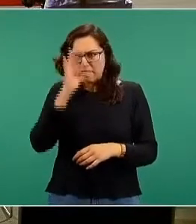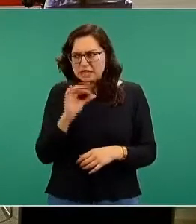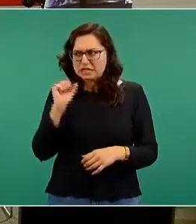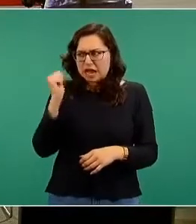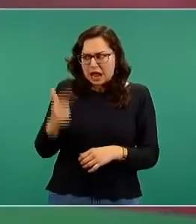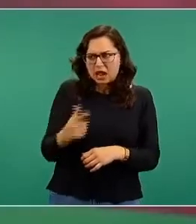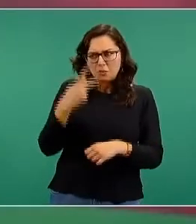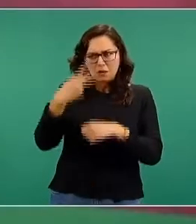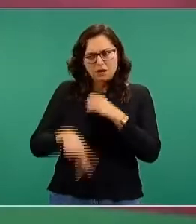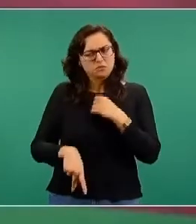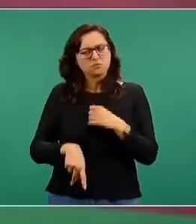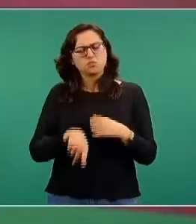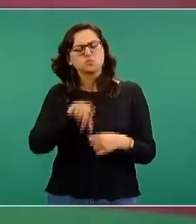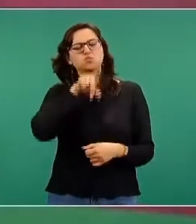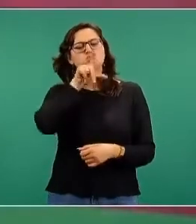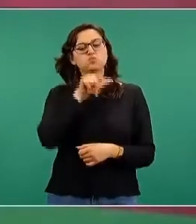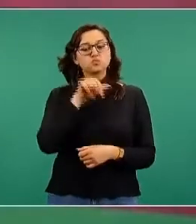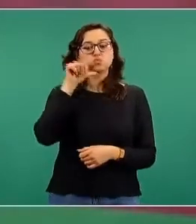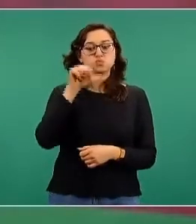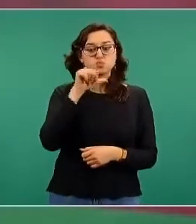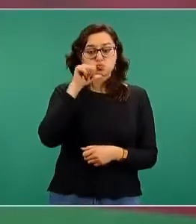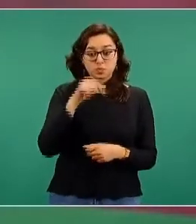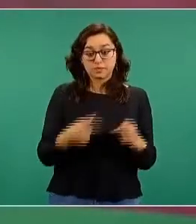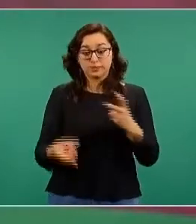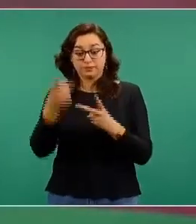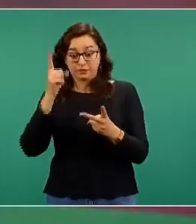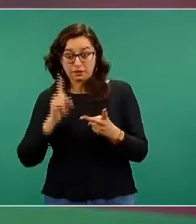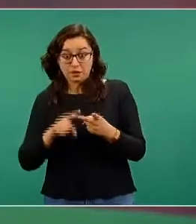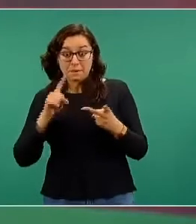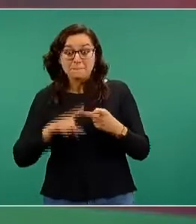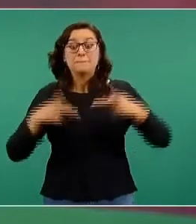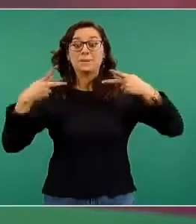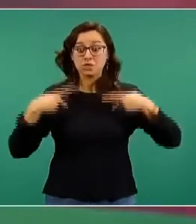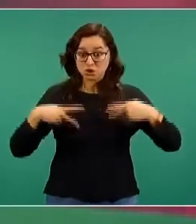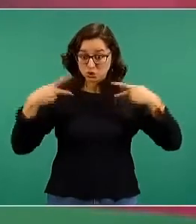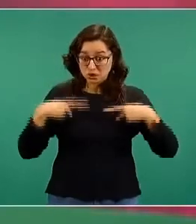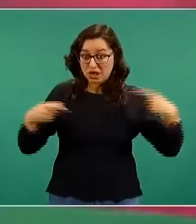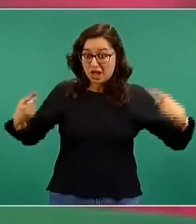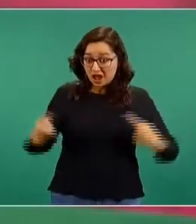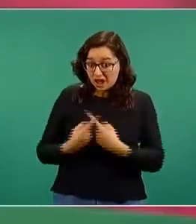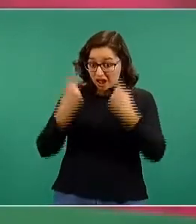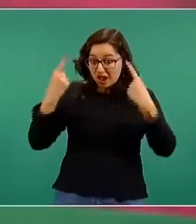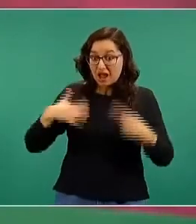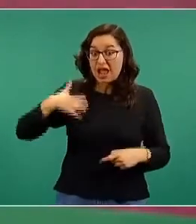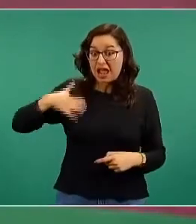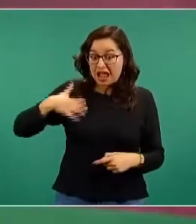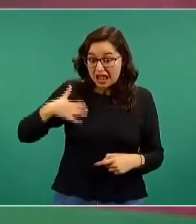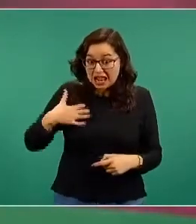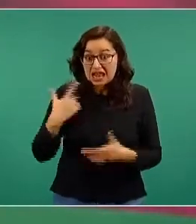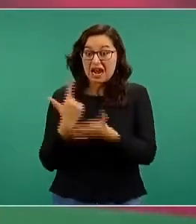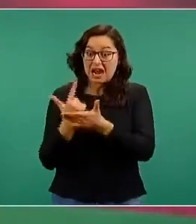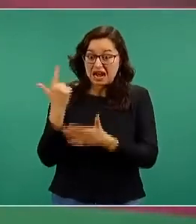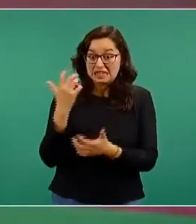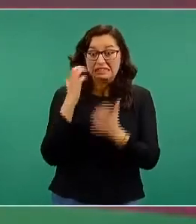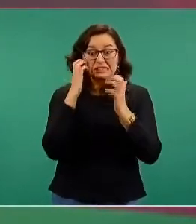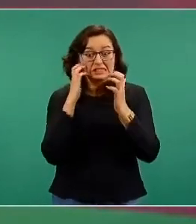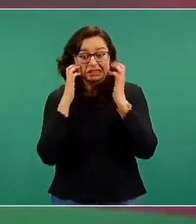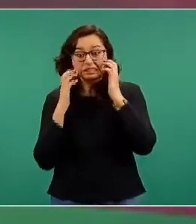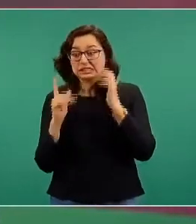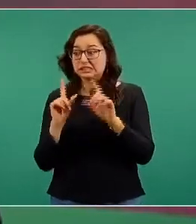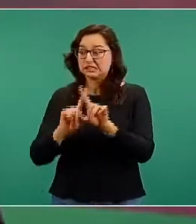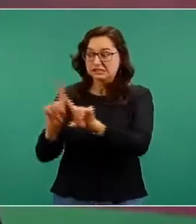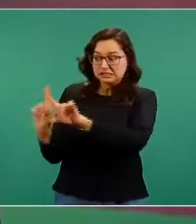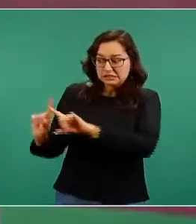Respecto a alergia, la alergia sí es una contraindicación, se considera una contraindicación relativa. Médicamente hablamos de